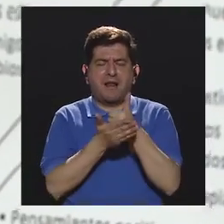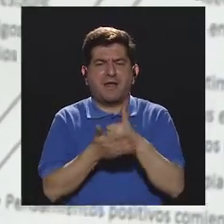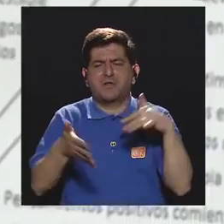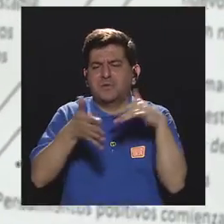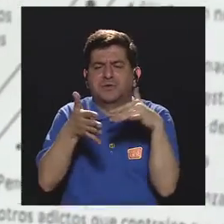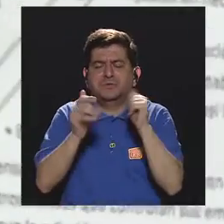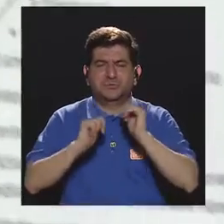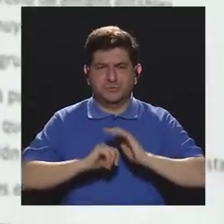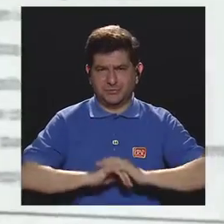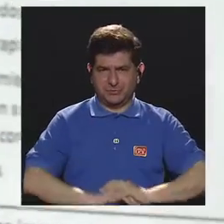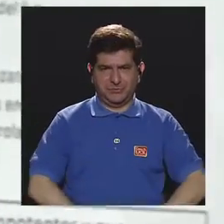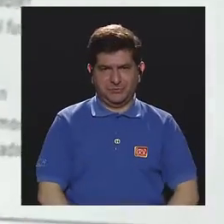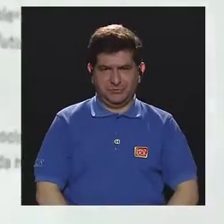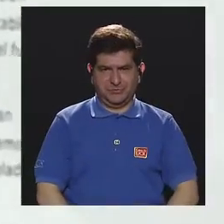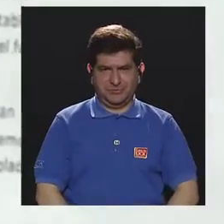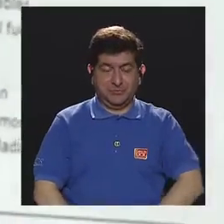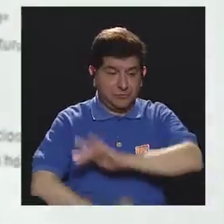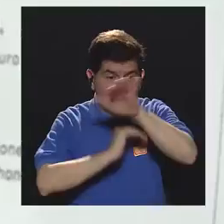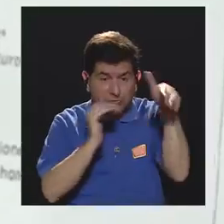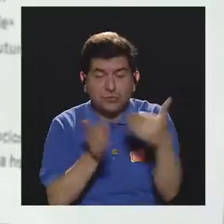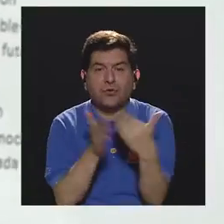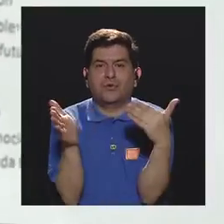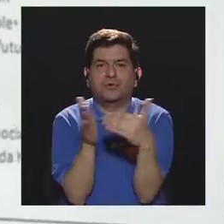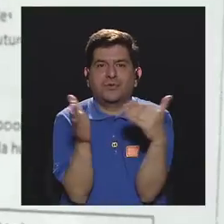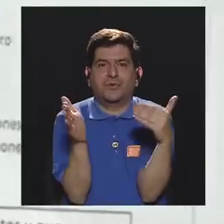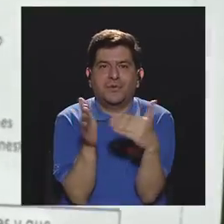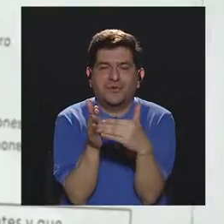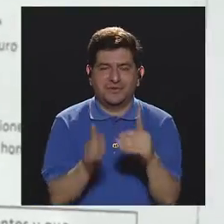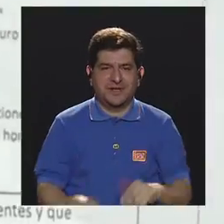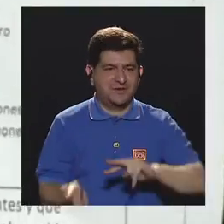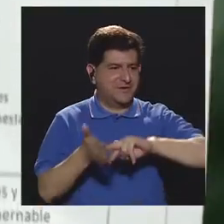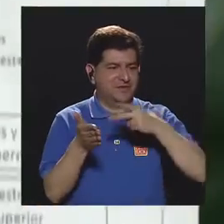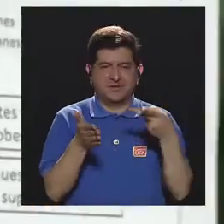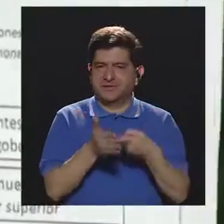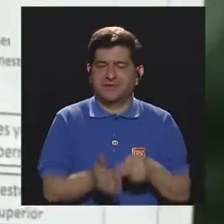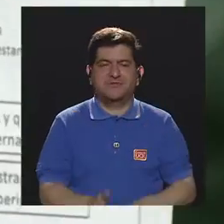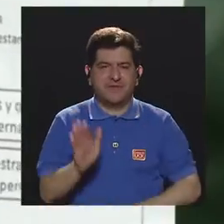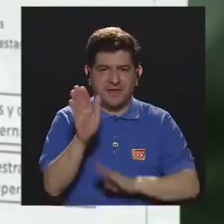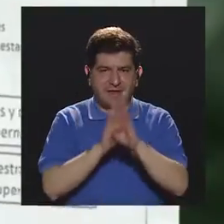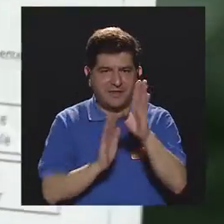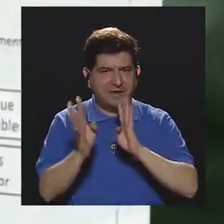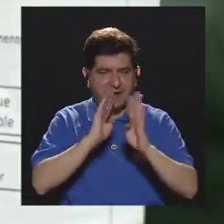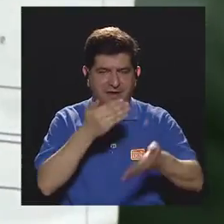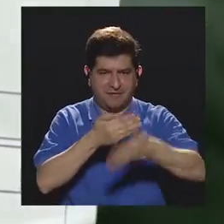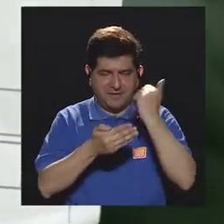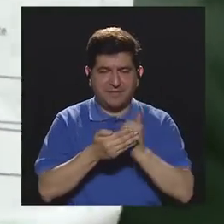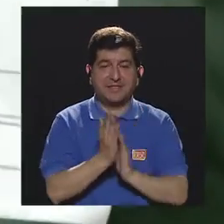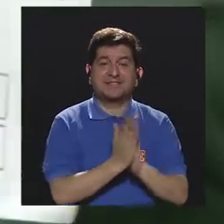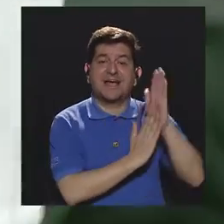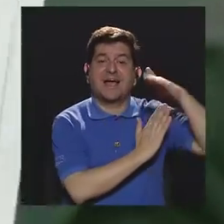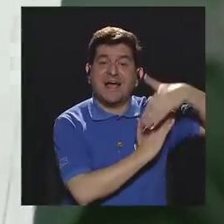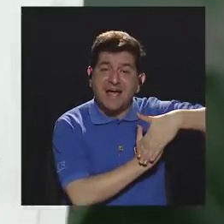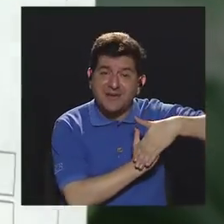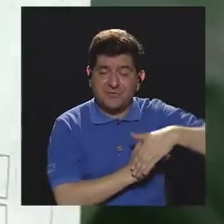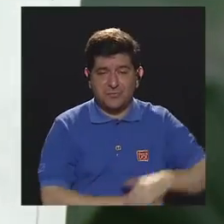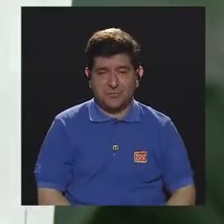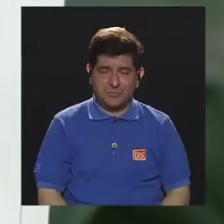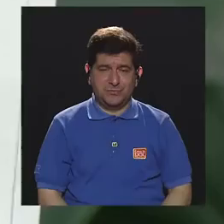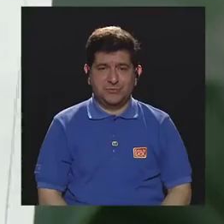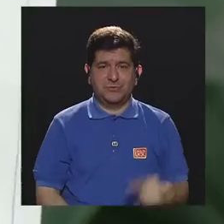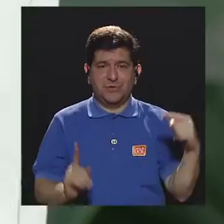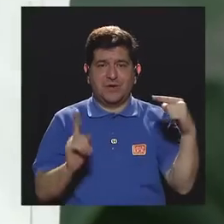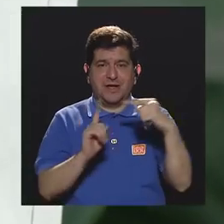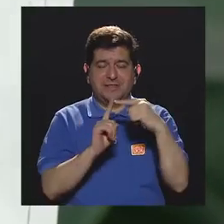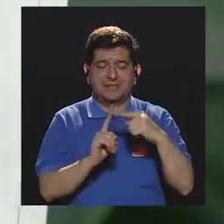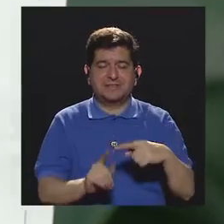muchos estudios, etc. Ahora, todos otra vez no es que van a desarrollar lo que estoy hablando. Abuso es de este